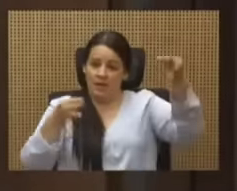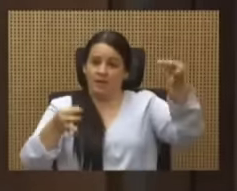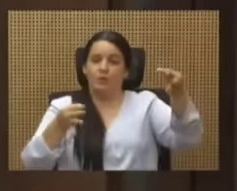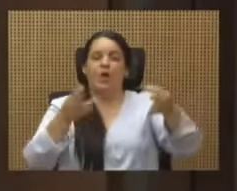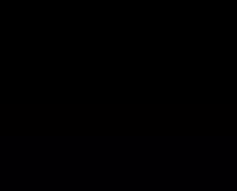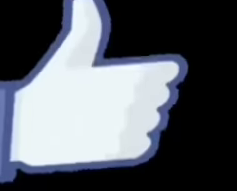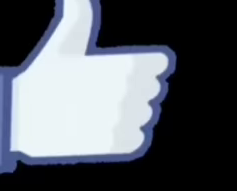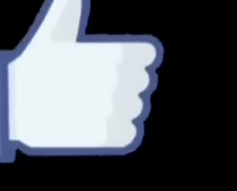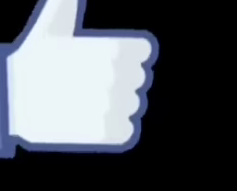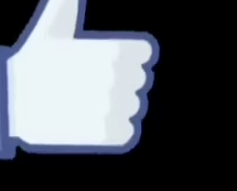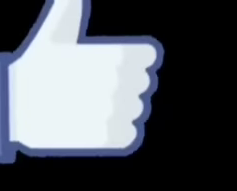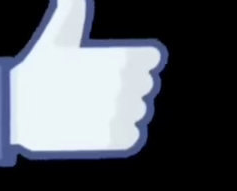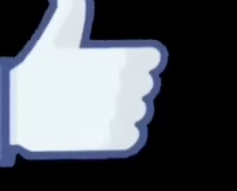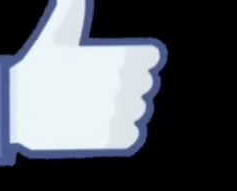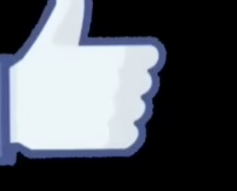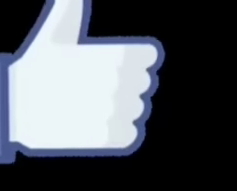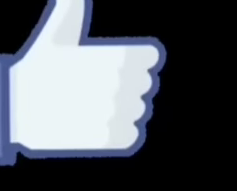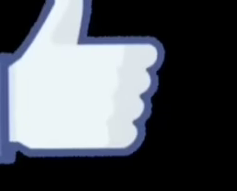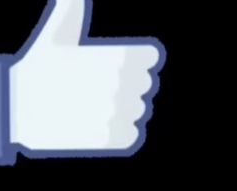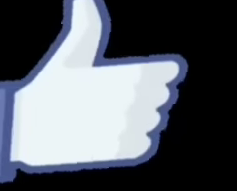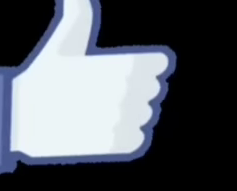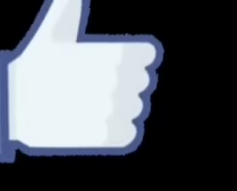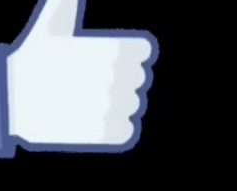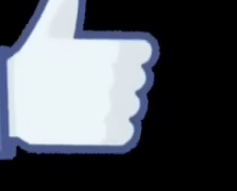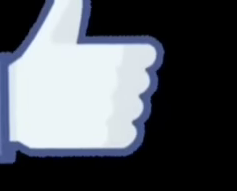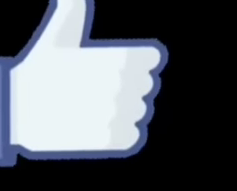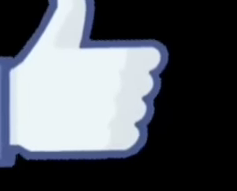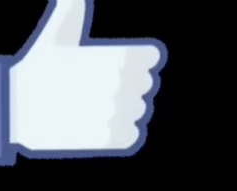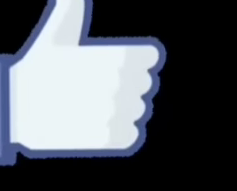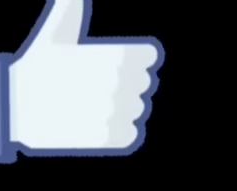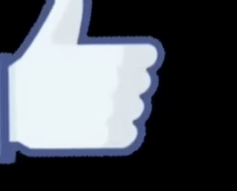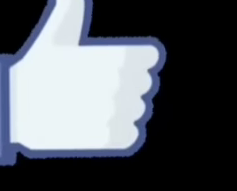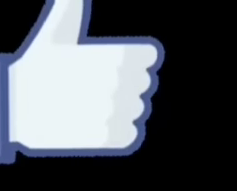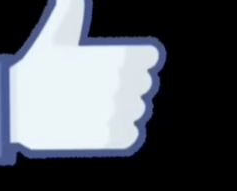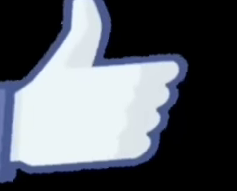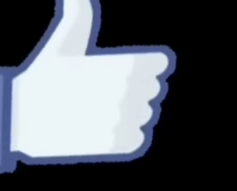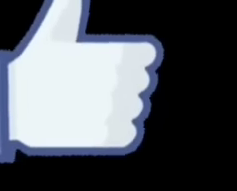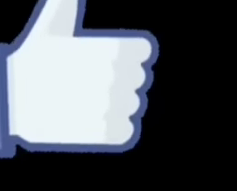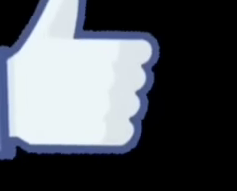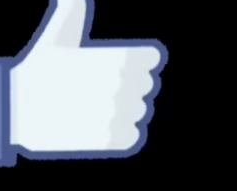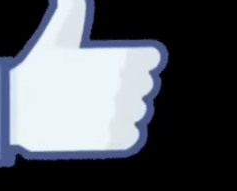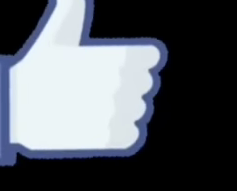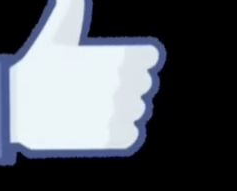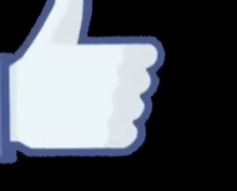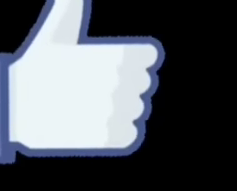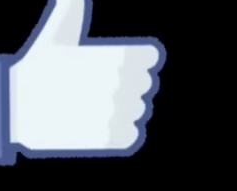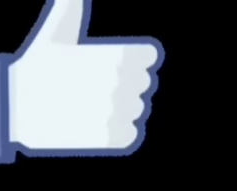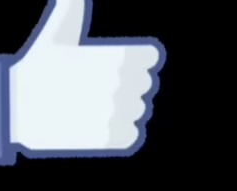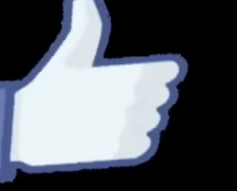señor presidente. Suscríbete, comparte el video, comenta y deja tu poderoso like. Muchas gracias.